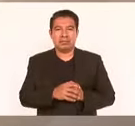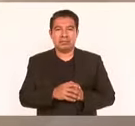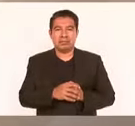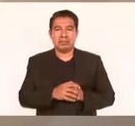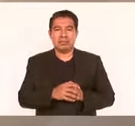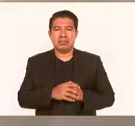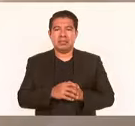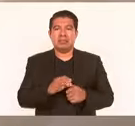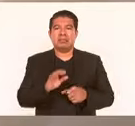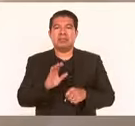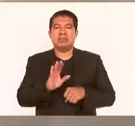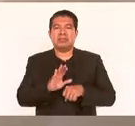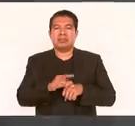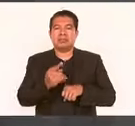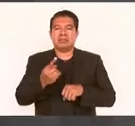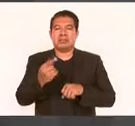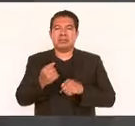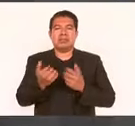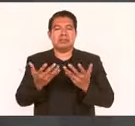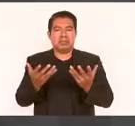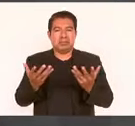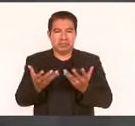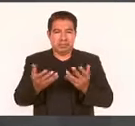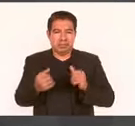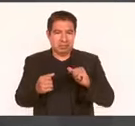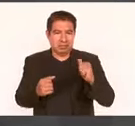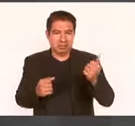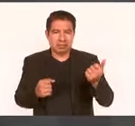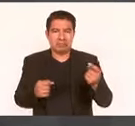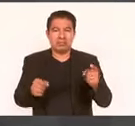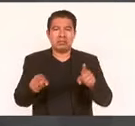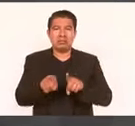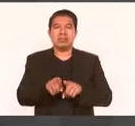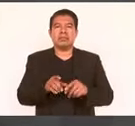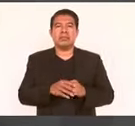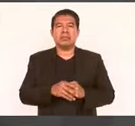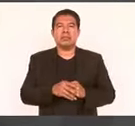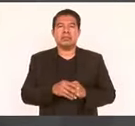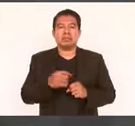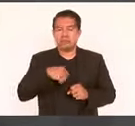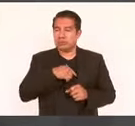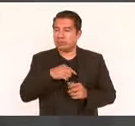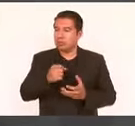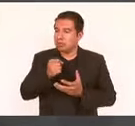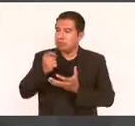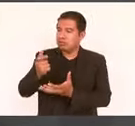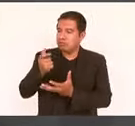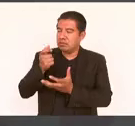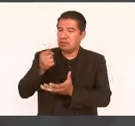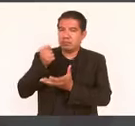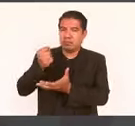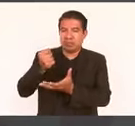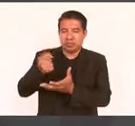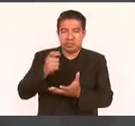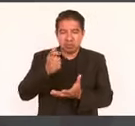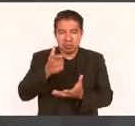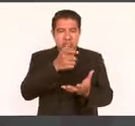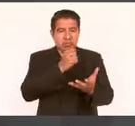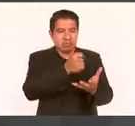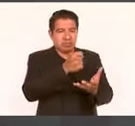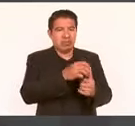Porque en otros casos tenemos que estar transfiriendo recursos, más allá de lo